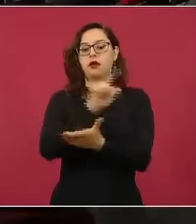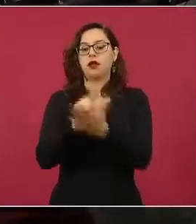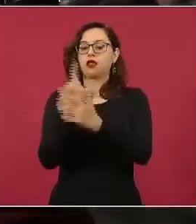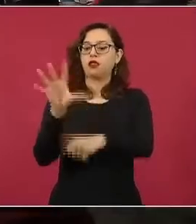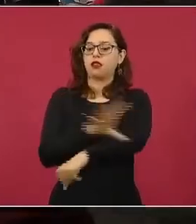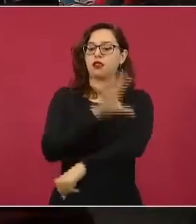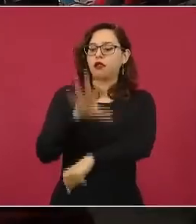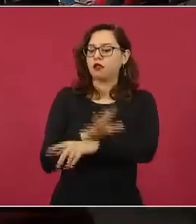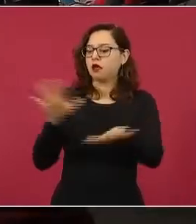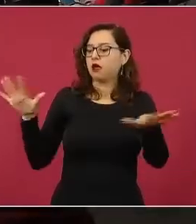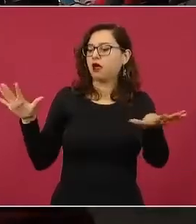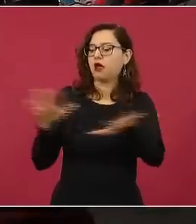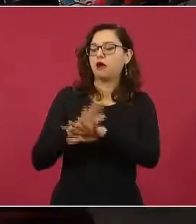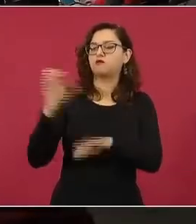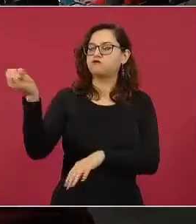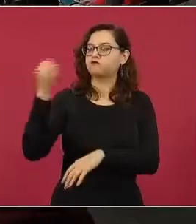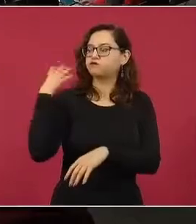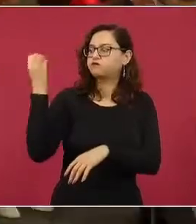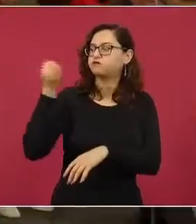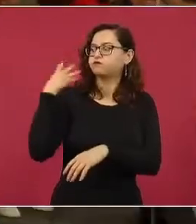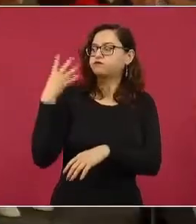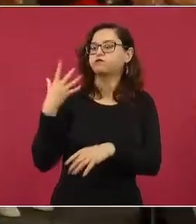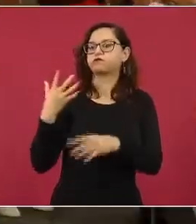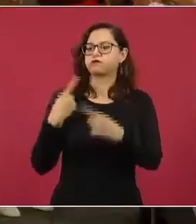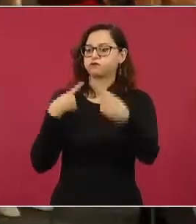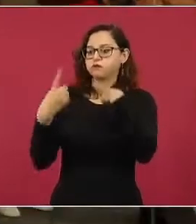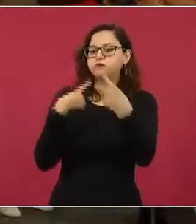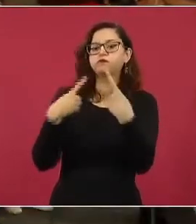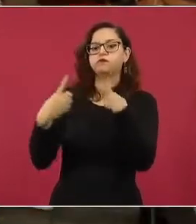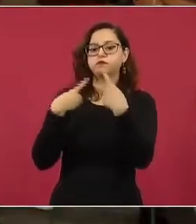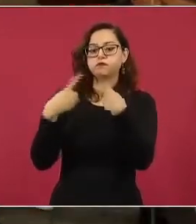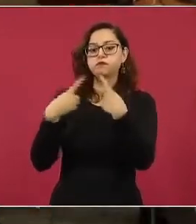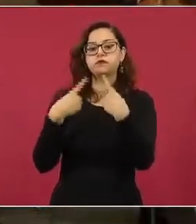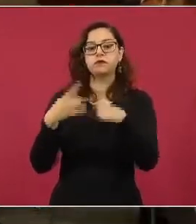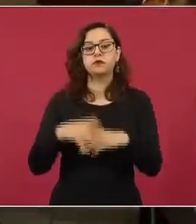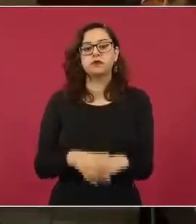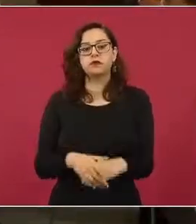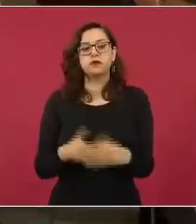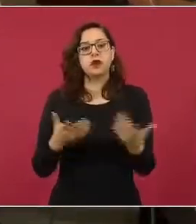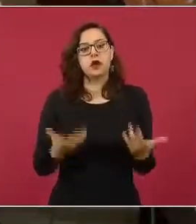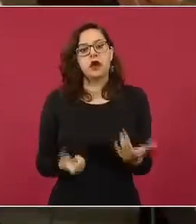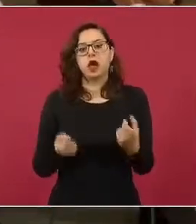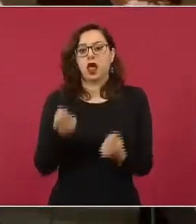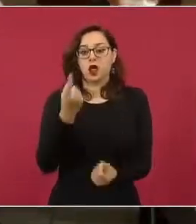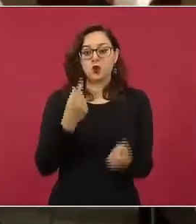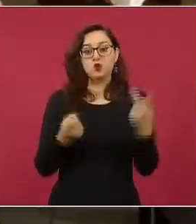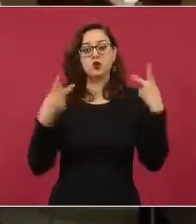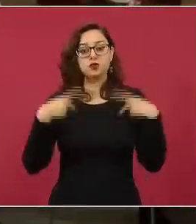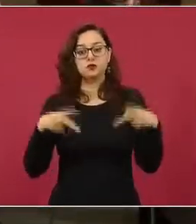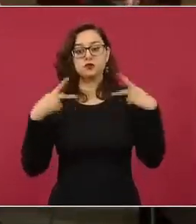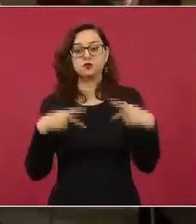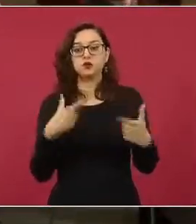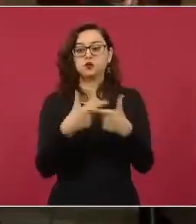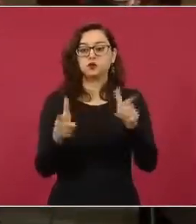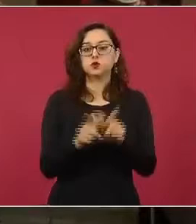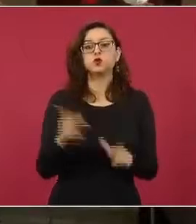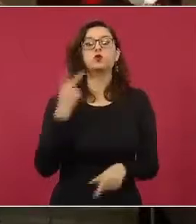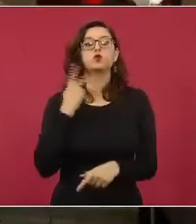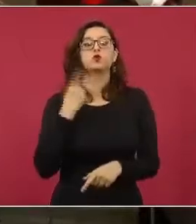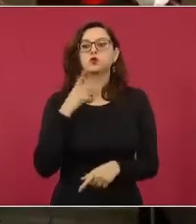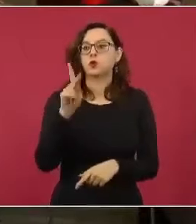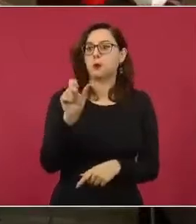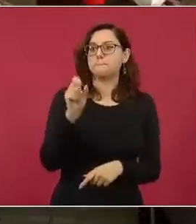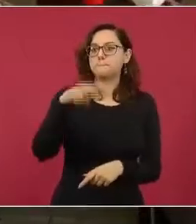Congreso y también nos dijeron que iban a estar viniendo varias personas del PAN a Palacio Nacional a llevar como algunas negociaciones